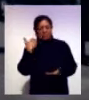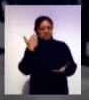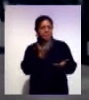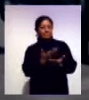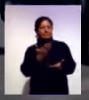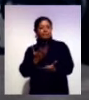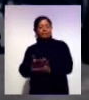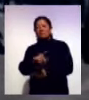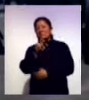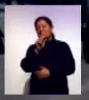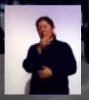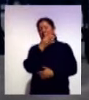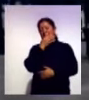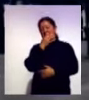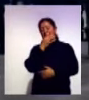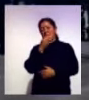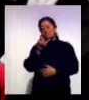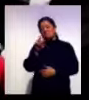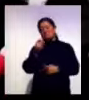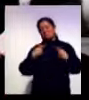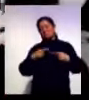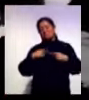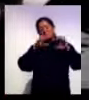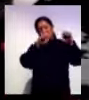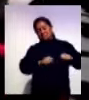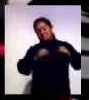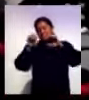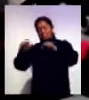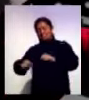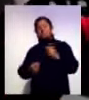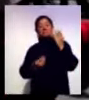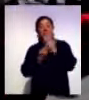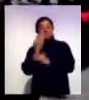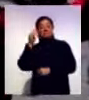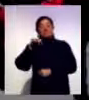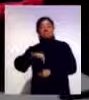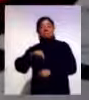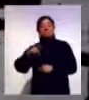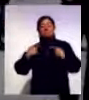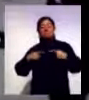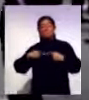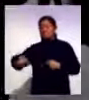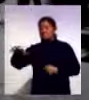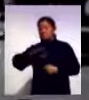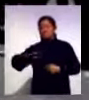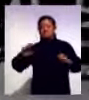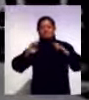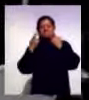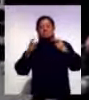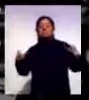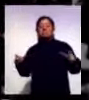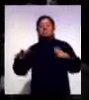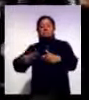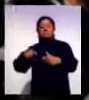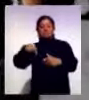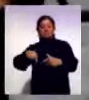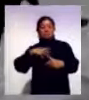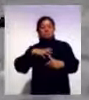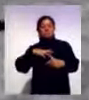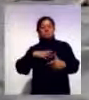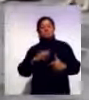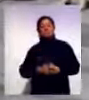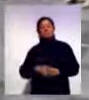de 20 personas fueron detenidas. Desde la mañana, los habitantes de El Alto se reunieron en Sencata, donde está la planta de